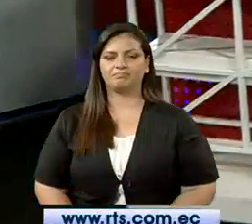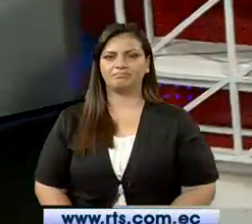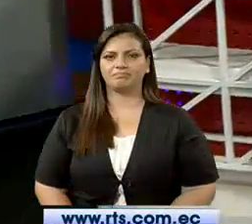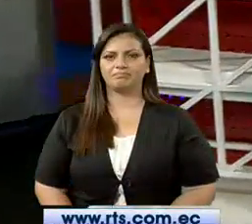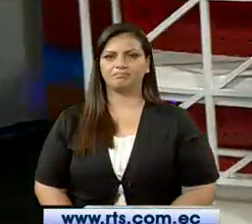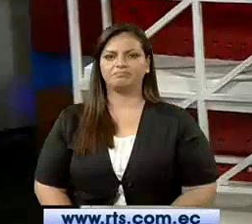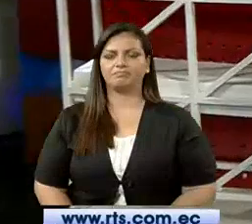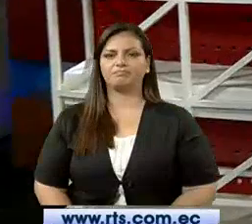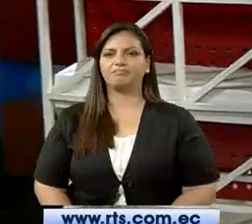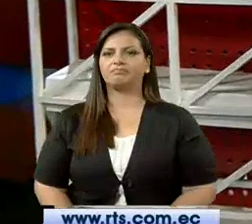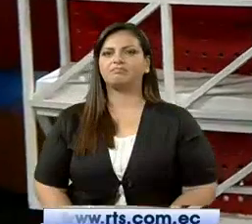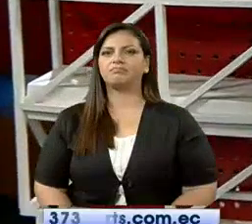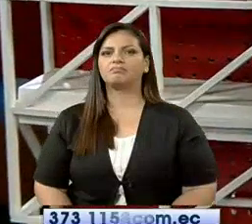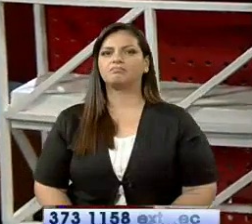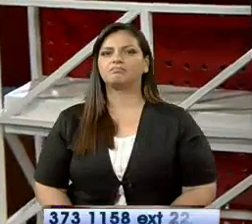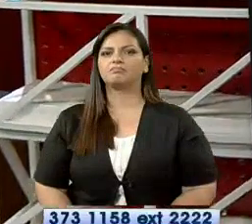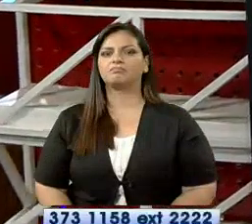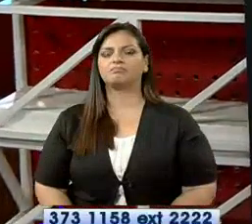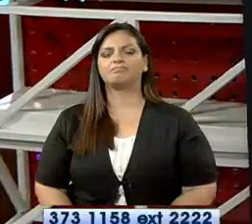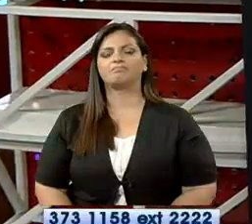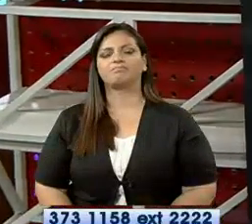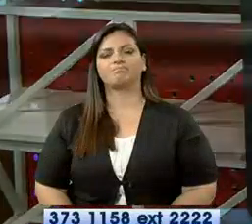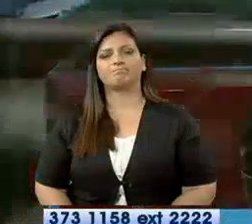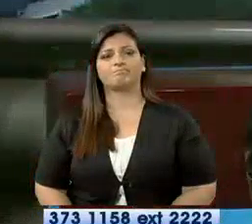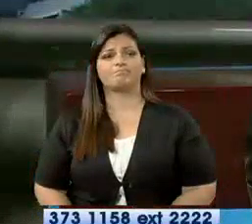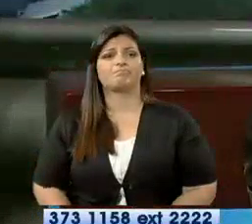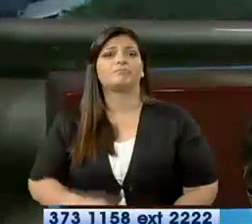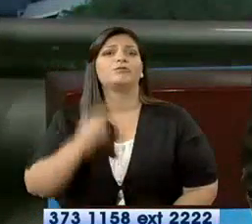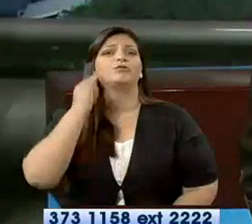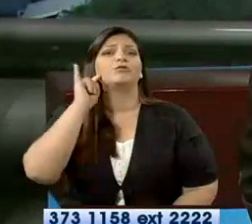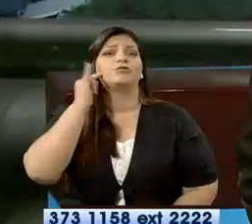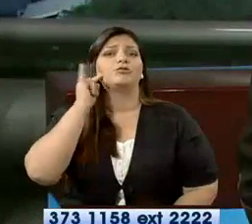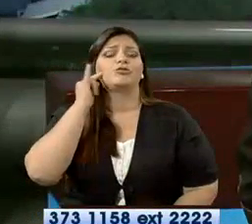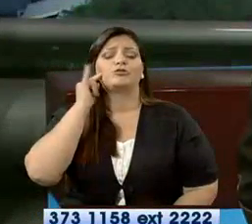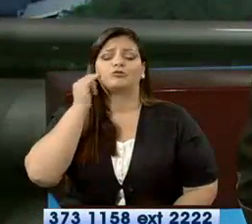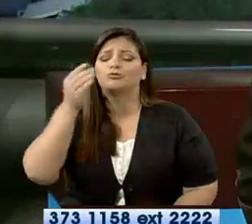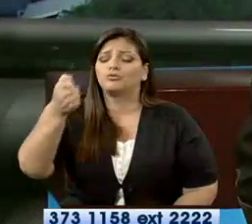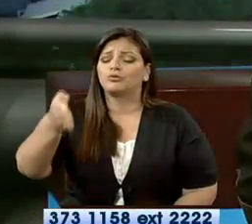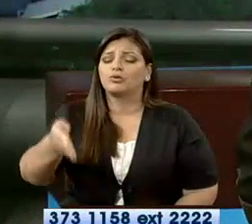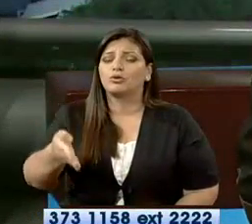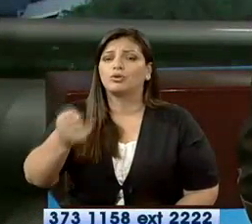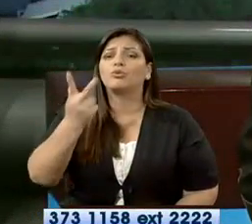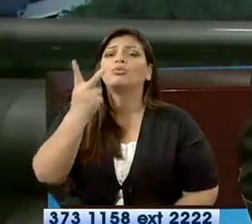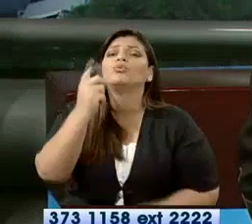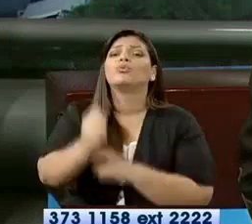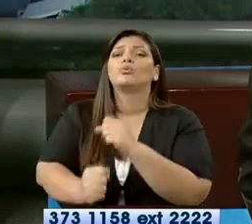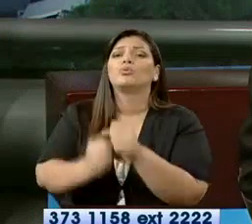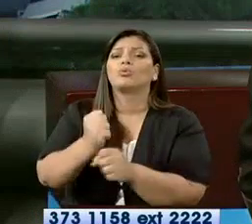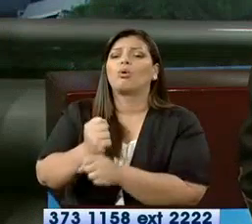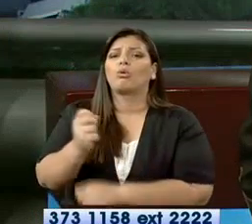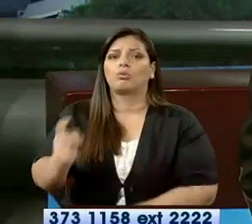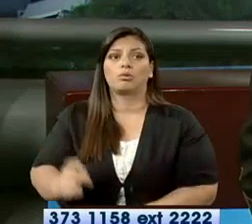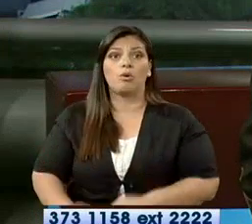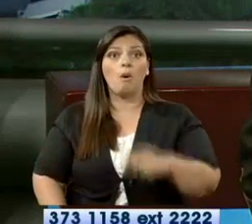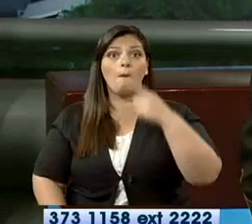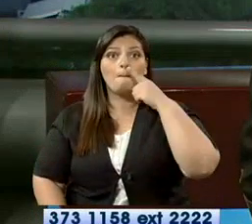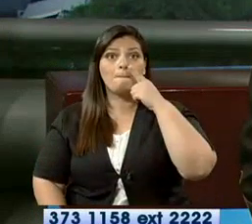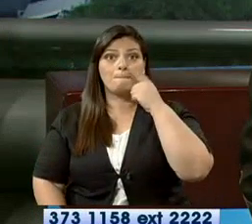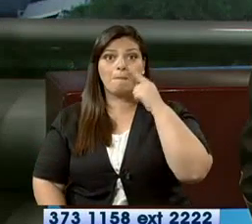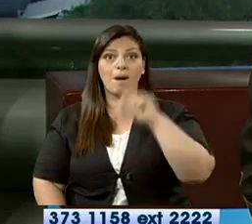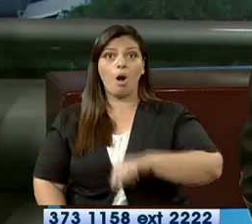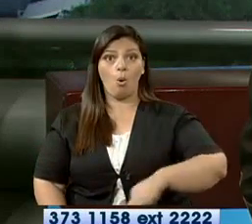Una menor de 2 años de edad fue golpeada supuestamente por su padrastro. La abuela de la pequeña denunció el hecho y un juez